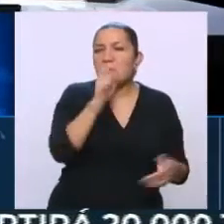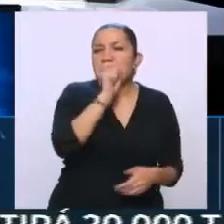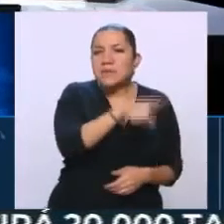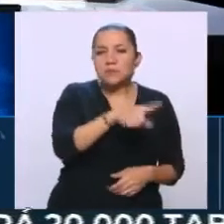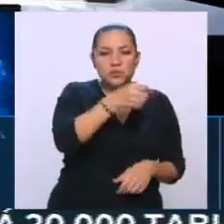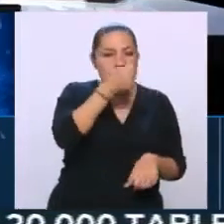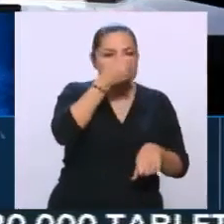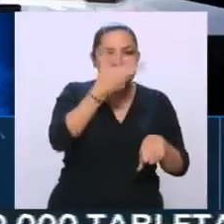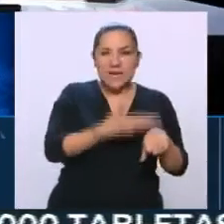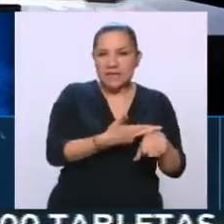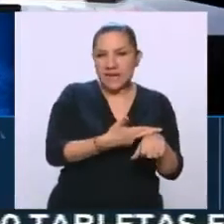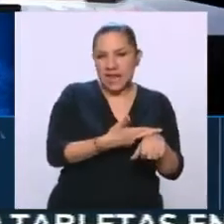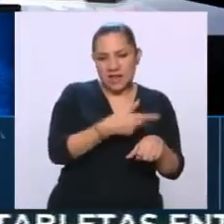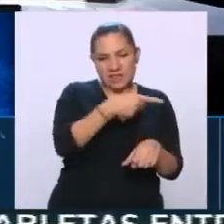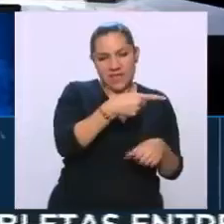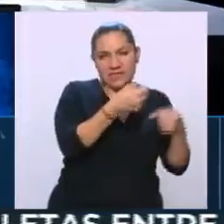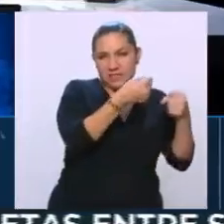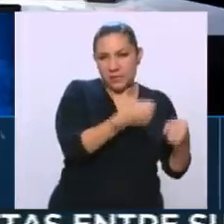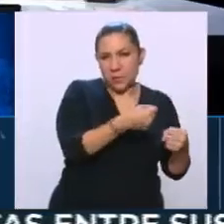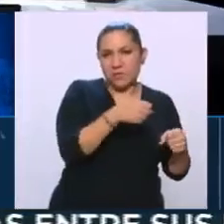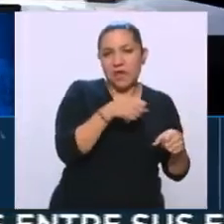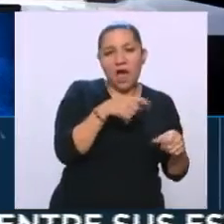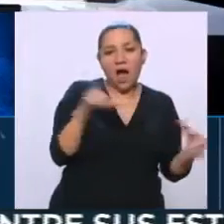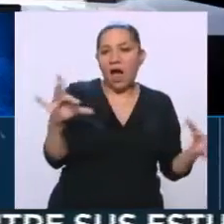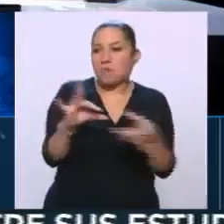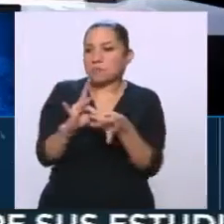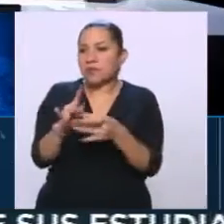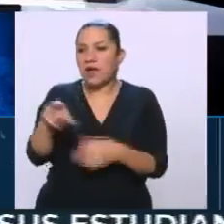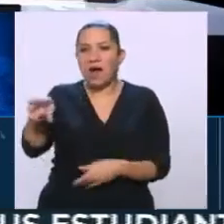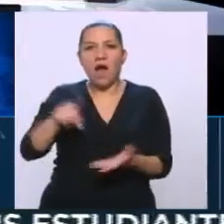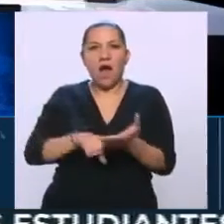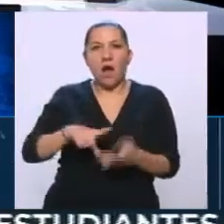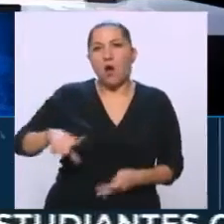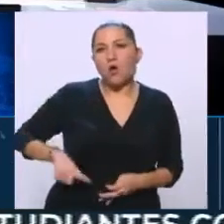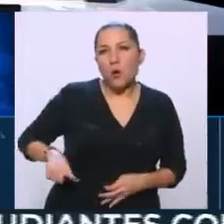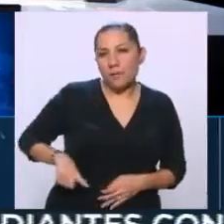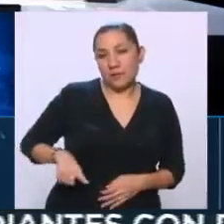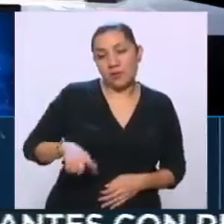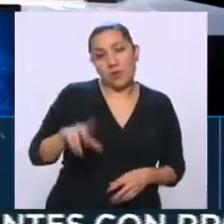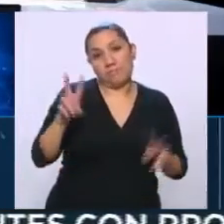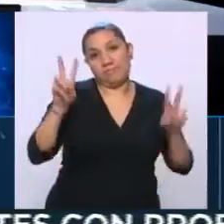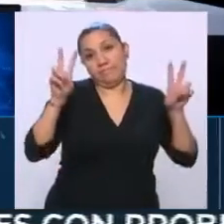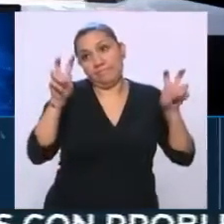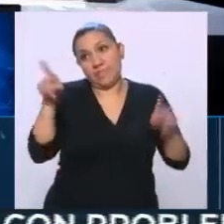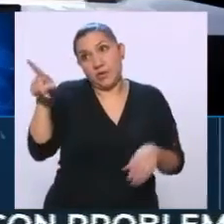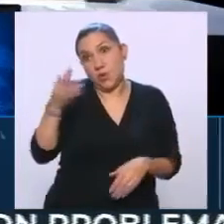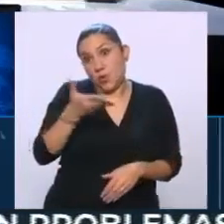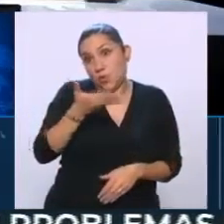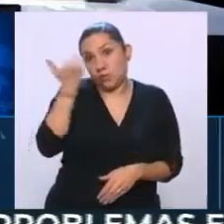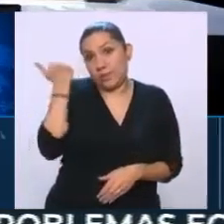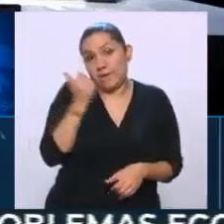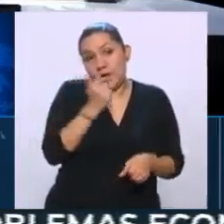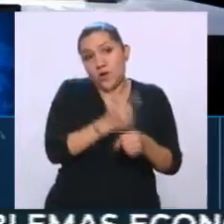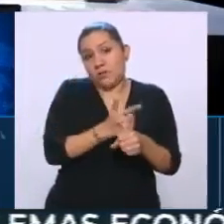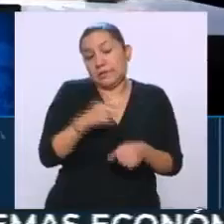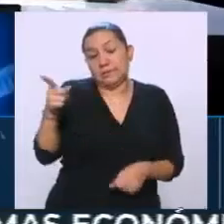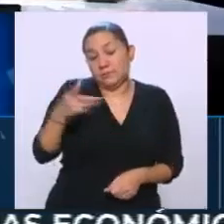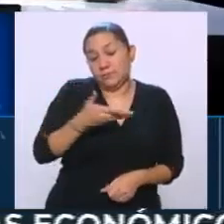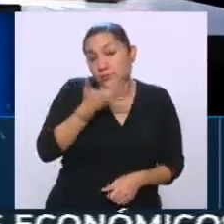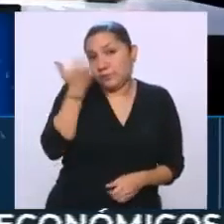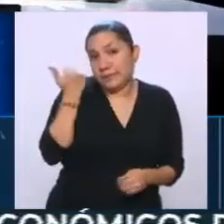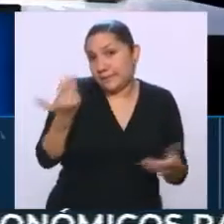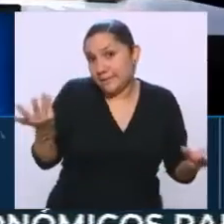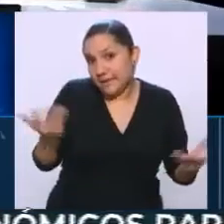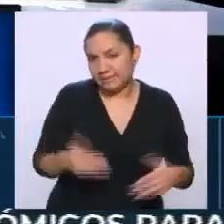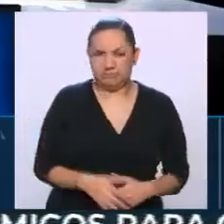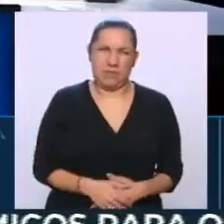trabajaba para el narco. No, bueno, ¿cómo no se va a haber enterado? Oye, por eso digo, no se enteró. Oye, pero aquí hay un asunto, mira, no hay banco